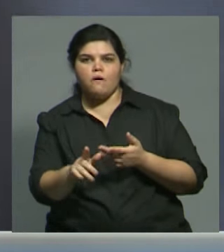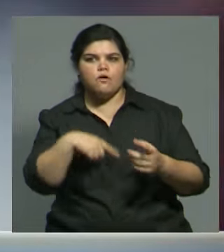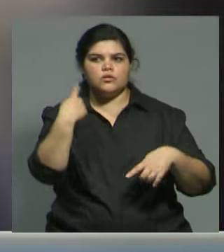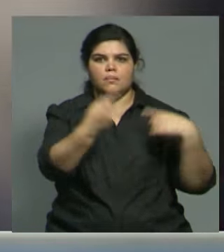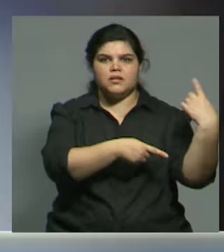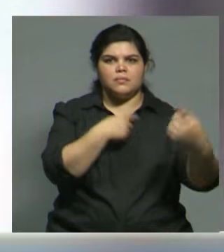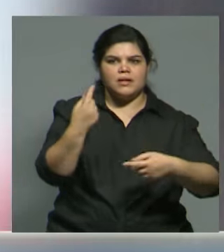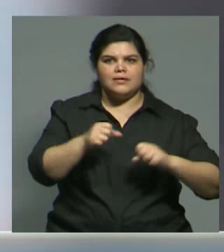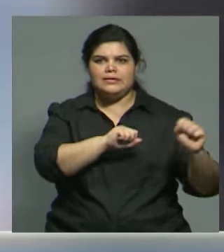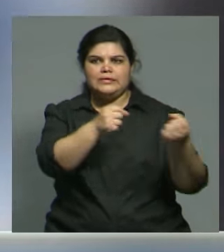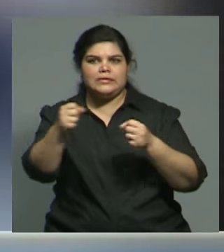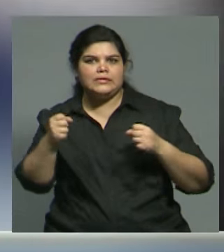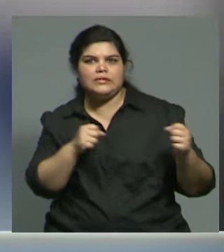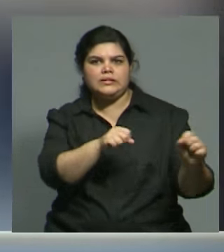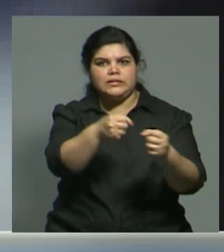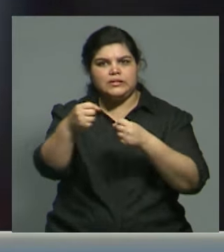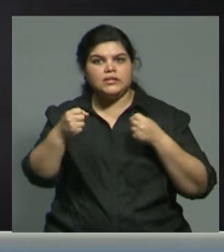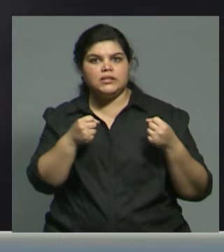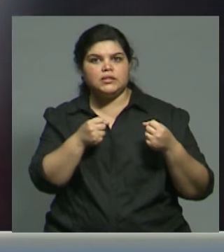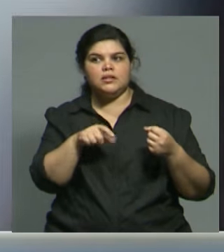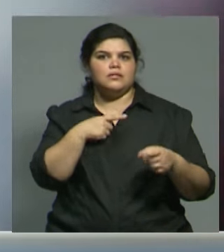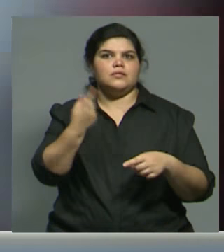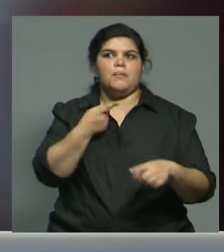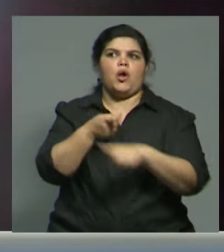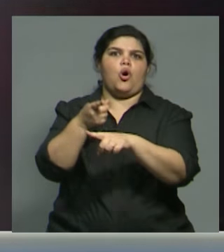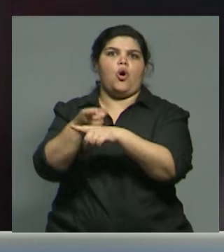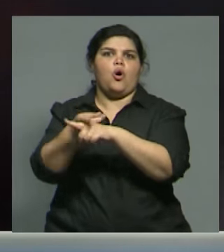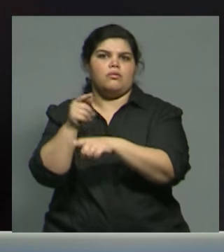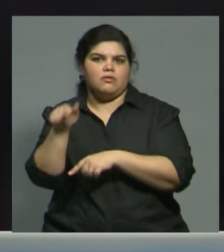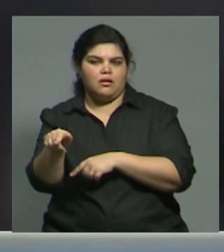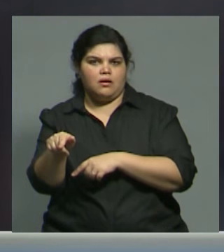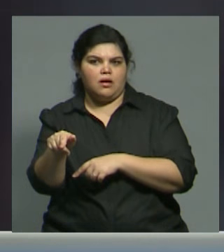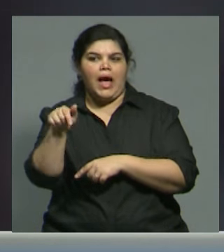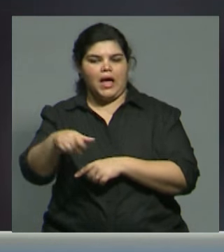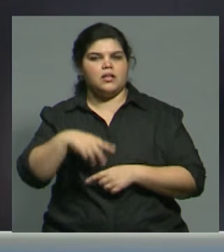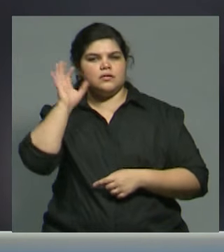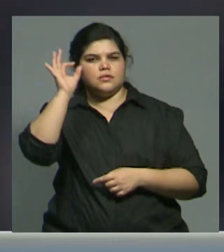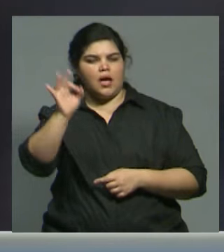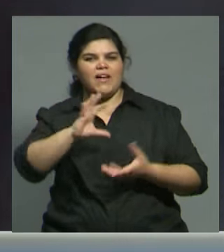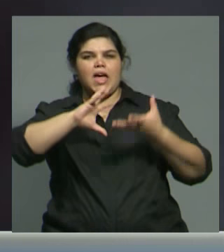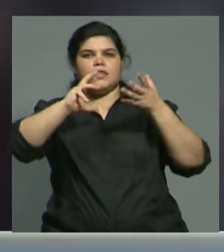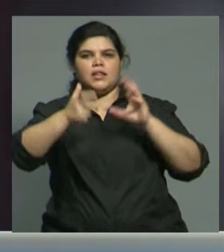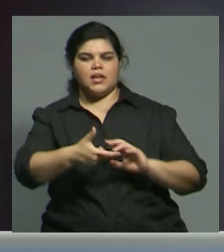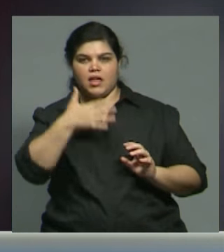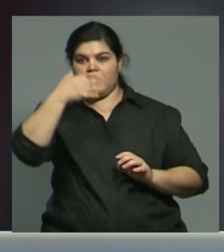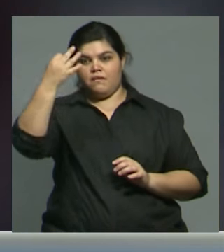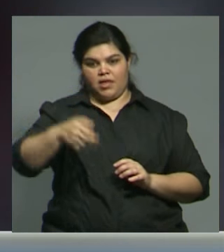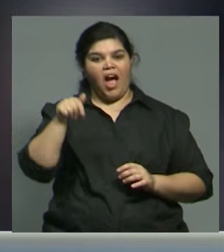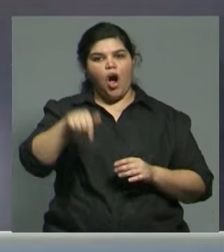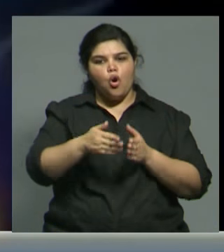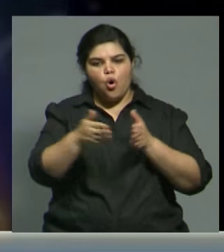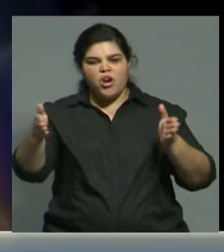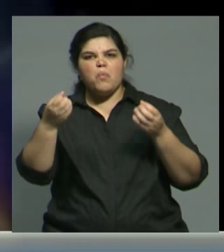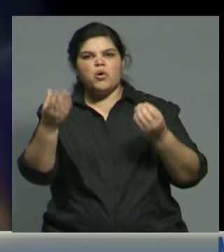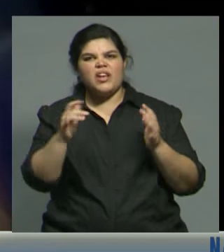ánimos. Con lo cual también uno podría objetar la estrategia del gobierno de enfrentar una reforma tan controversial en este momento. Por